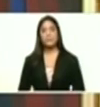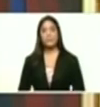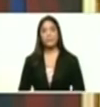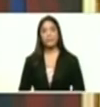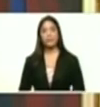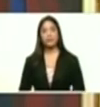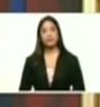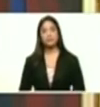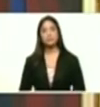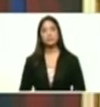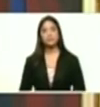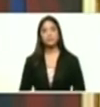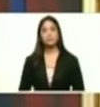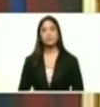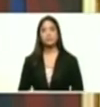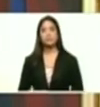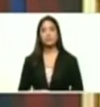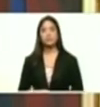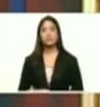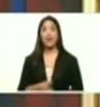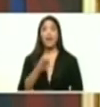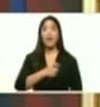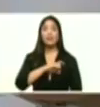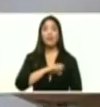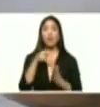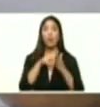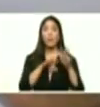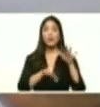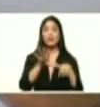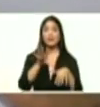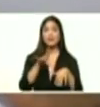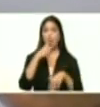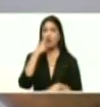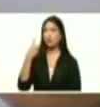Bueno, se bajó. Enero 2015, hace un año.